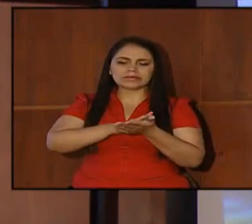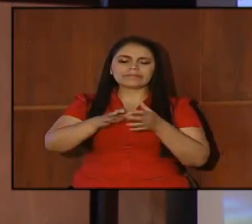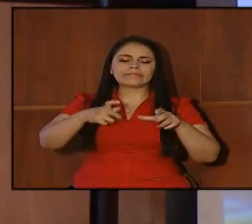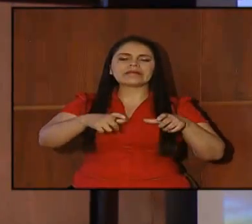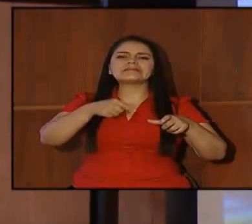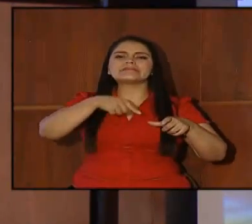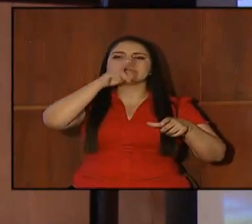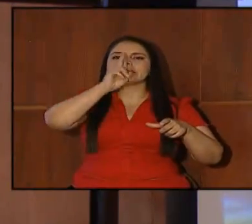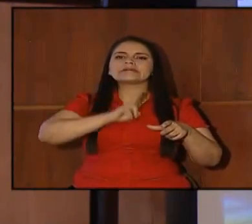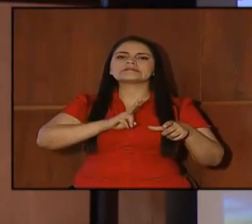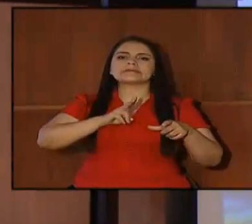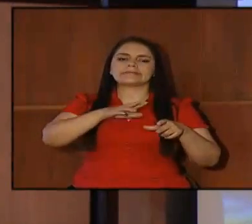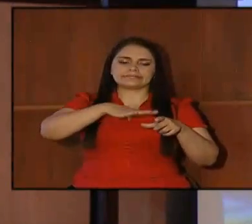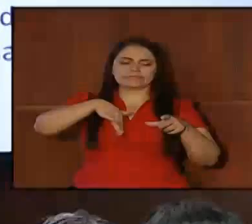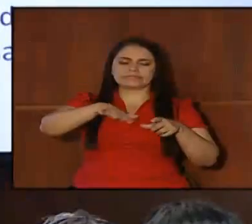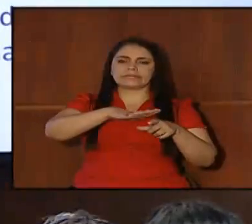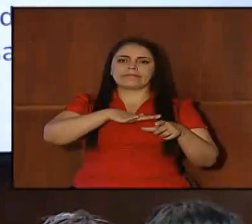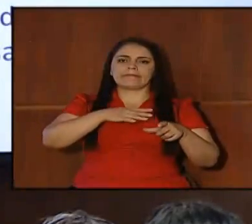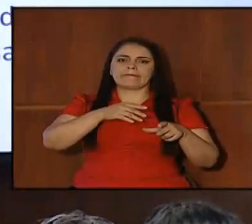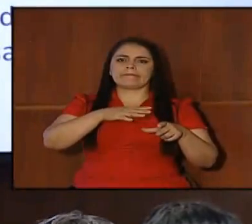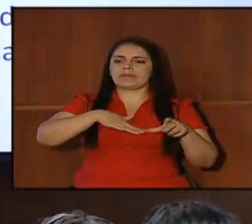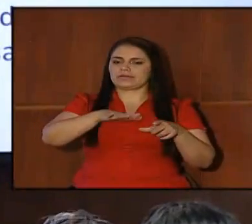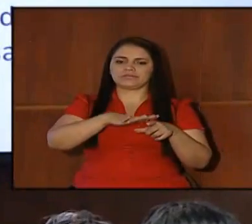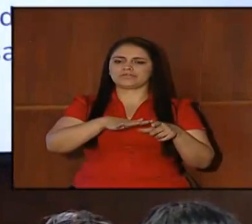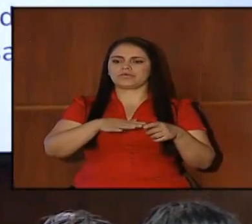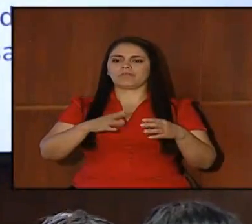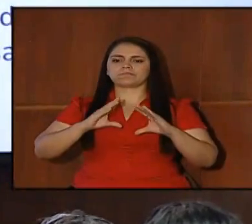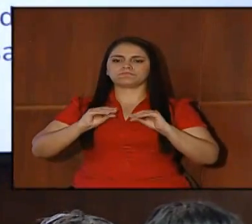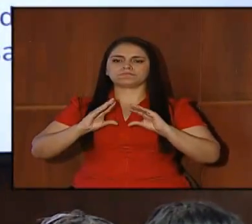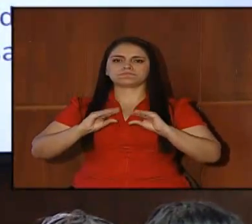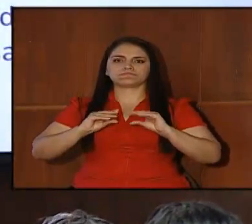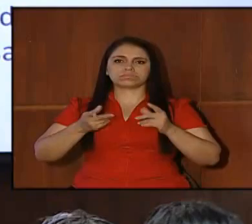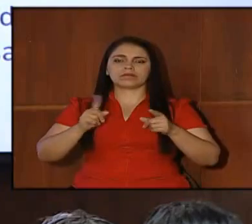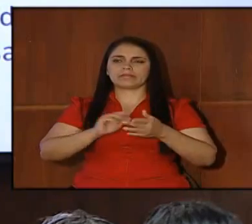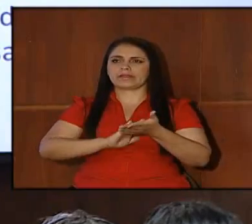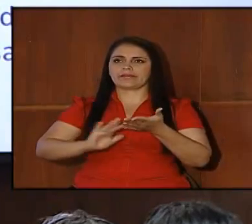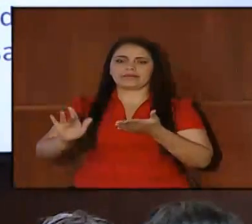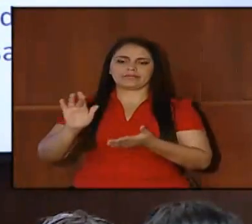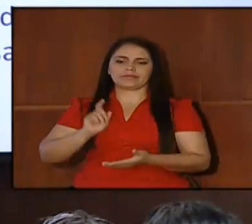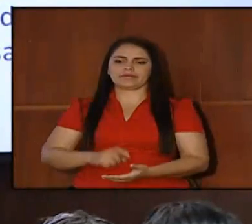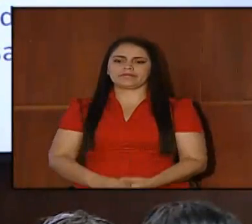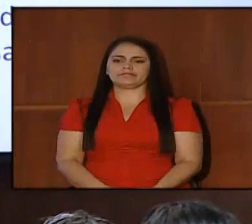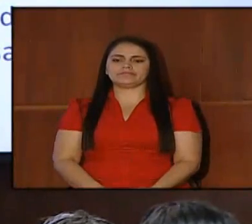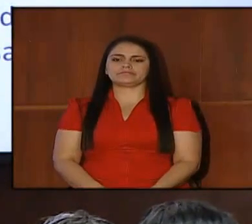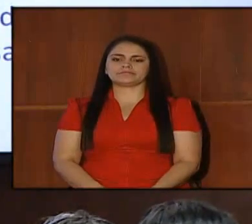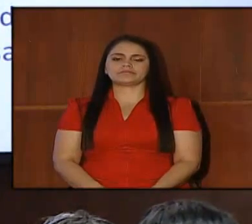paciente. Siempre que comemos pues lavamos los platos, igualmente la bolsa también hay que lavarla. Se deben cumplir con horarios